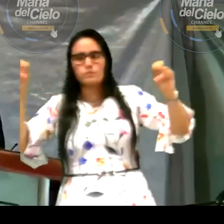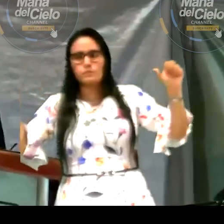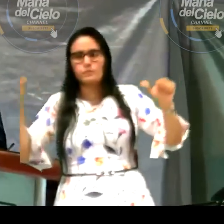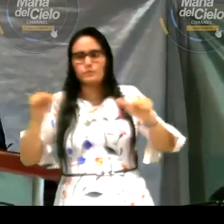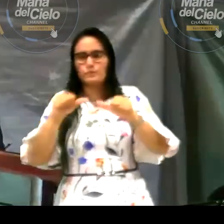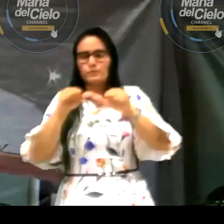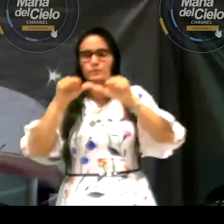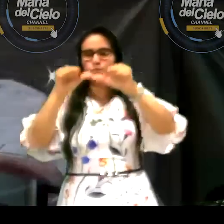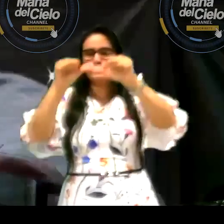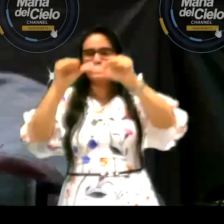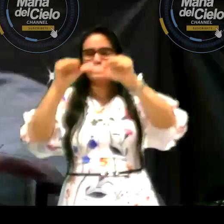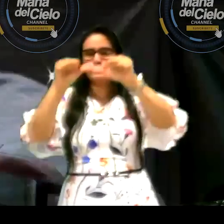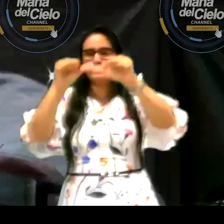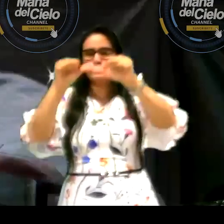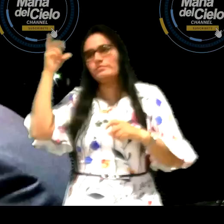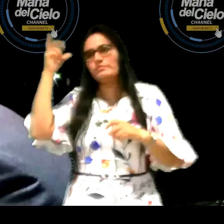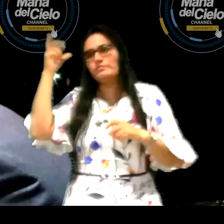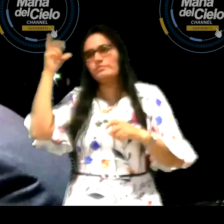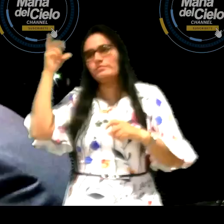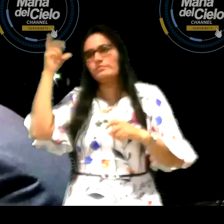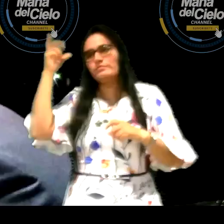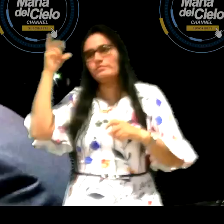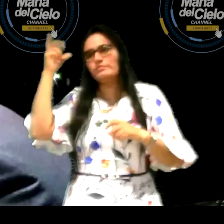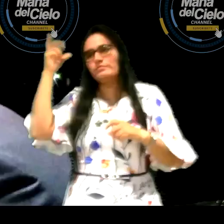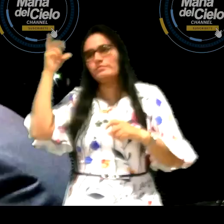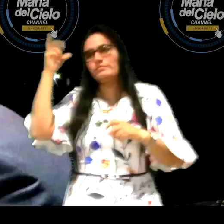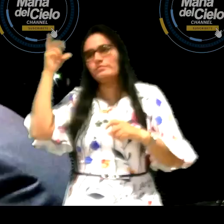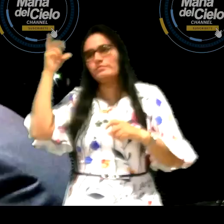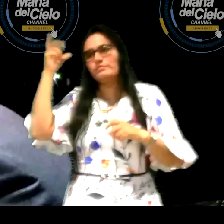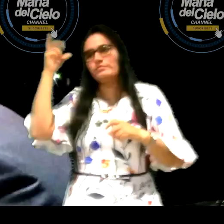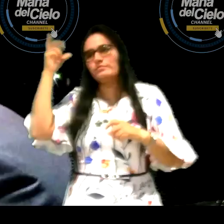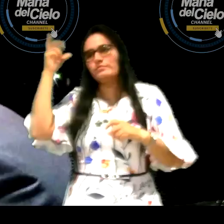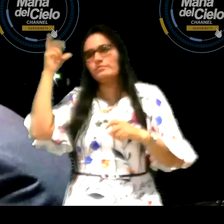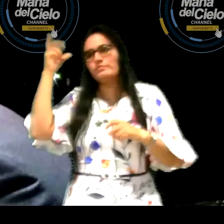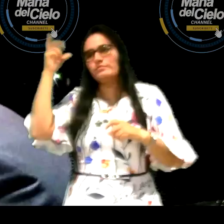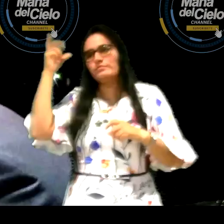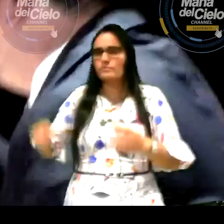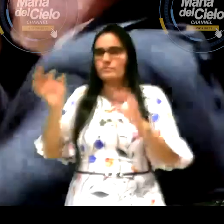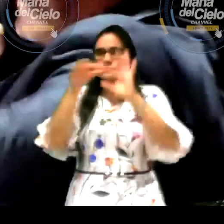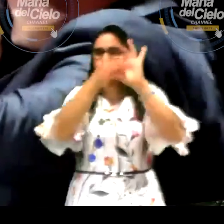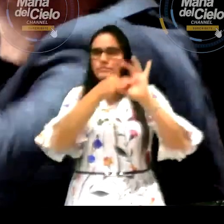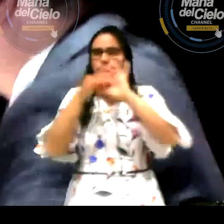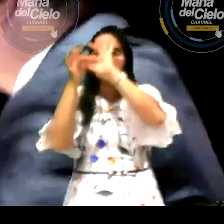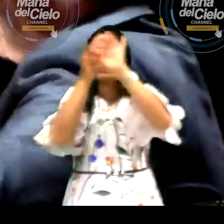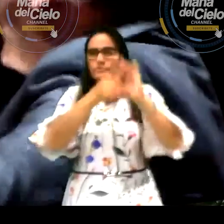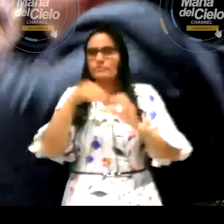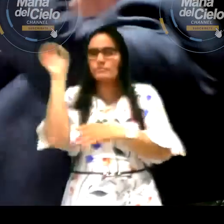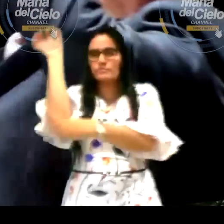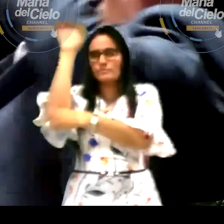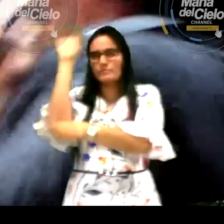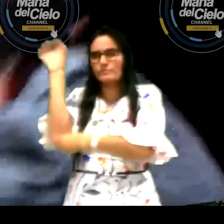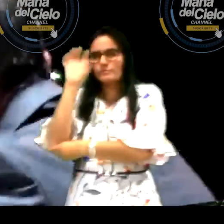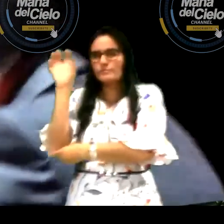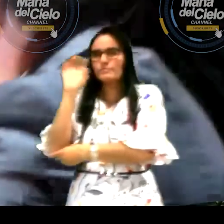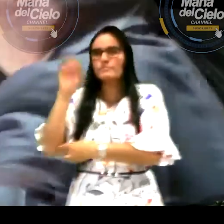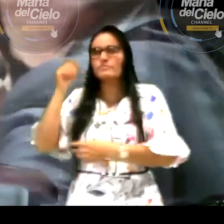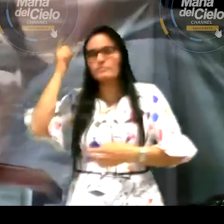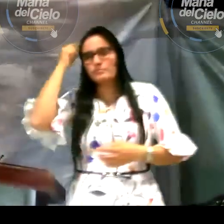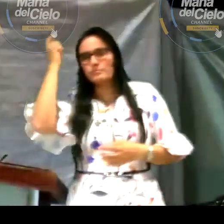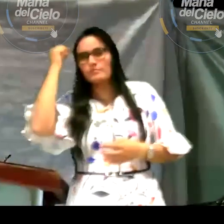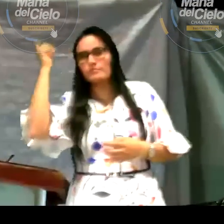Gracias a Dios por la organización. Gracias a Dios por el sistema. Gracias a Dios por lo que tenemos. Pero hay que seguir creyendo, es en